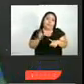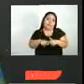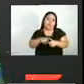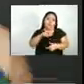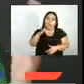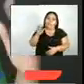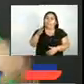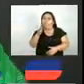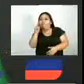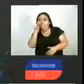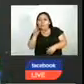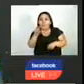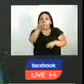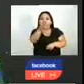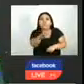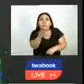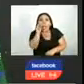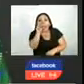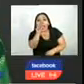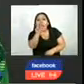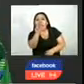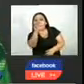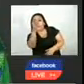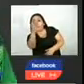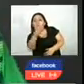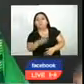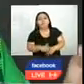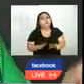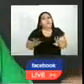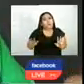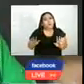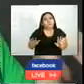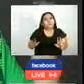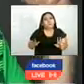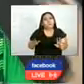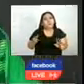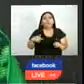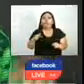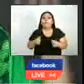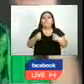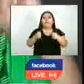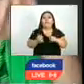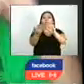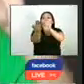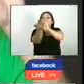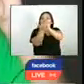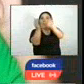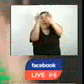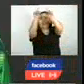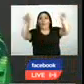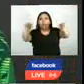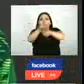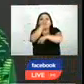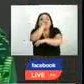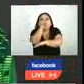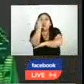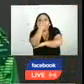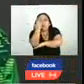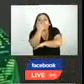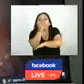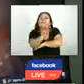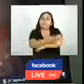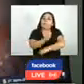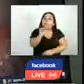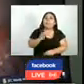siento medio y también parece un poquito garabatos. Pero cuando me siento enfrente se hace como borroso un